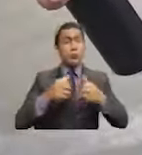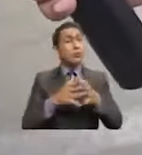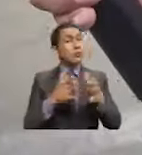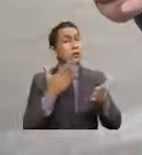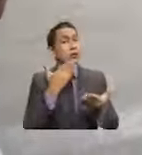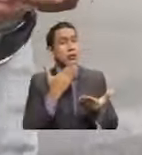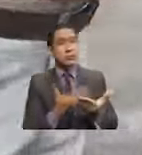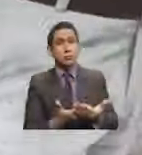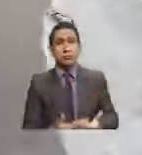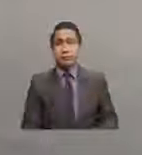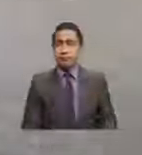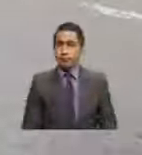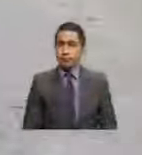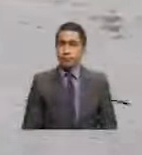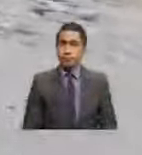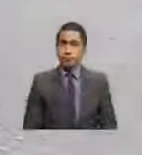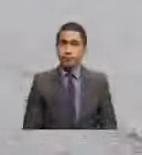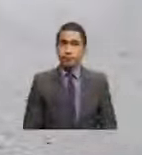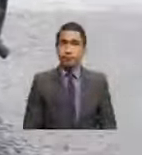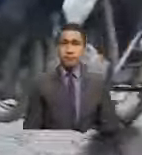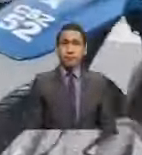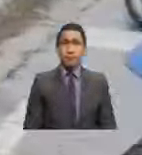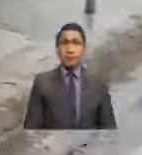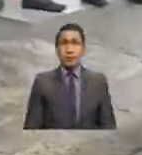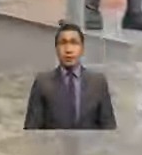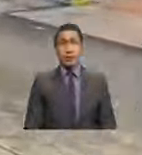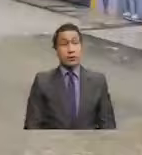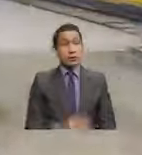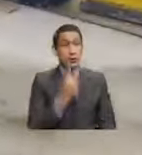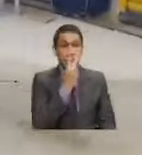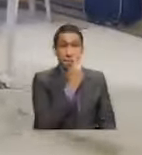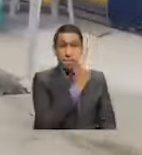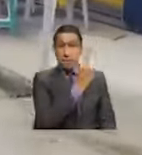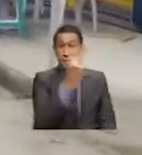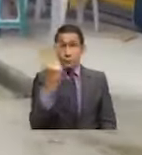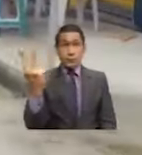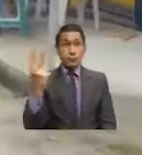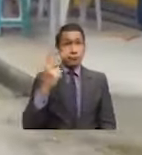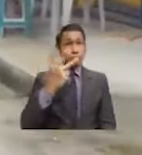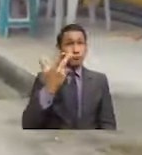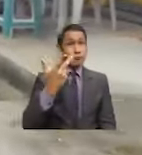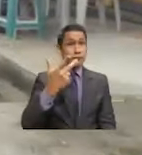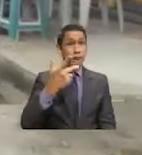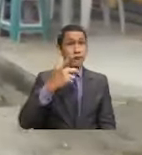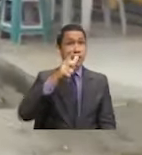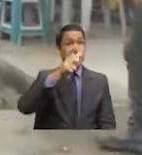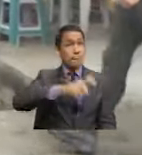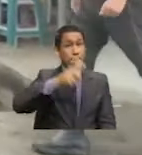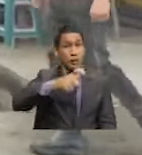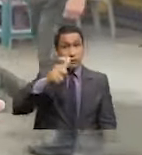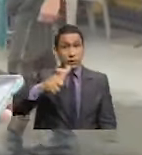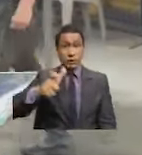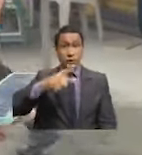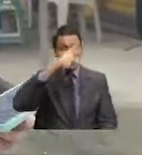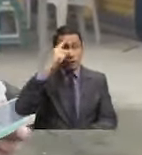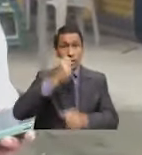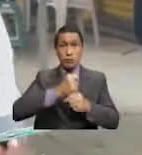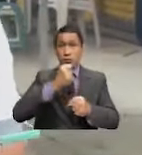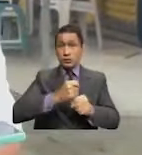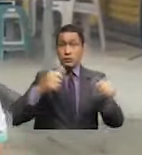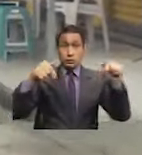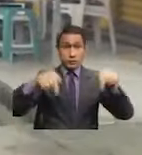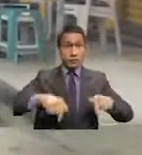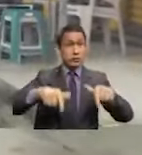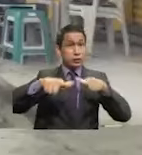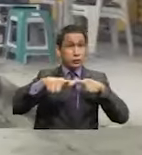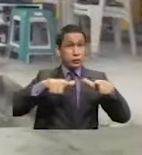gracias. Gracias. Ok, bueno, entonces este es el clamor de aquellas personas que trabajan aquí por este sector,